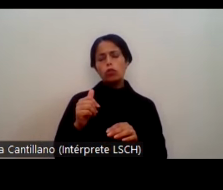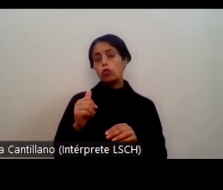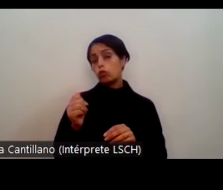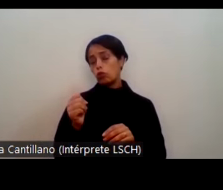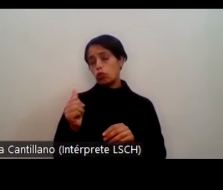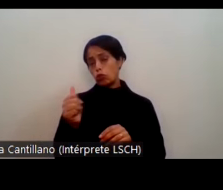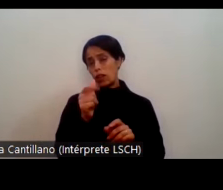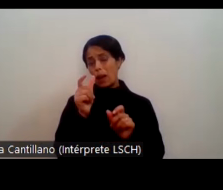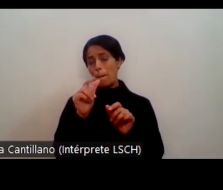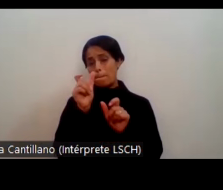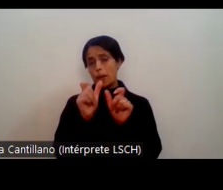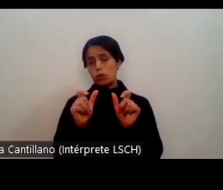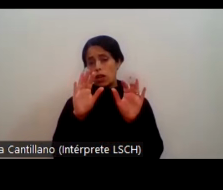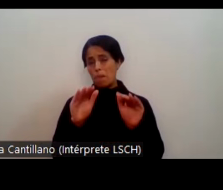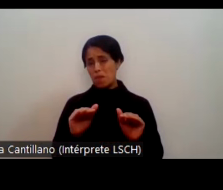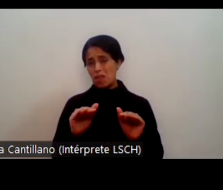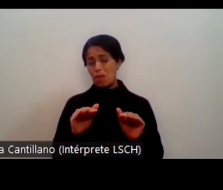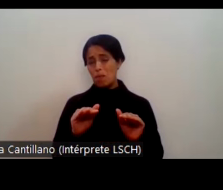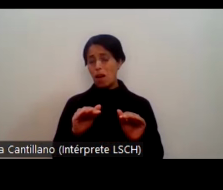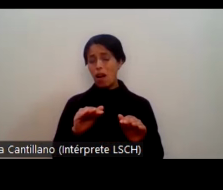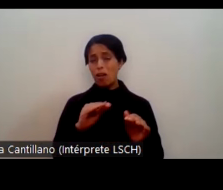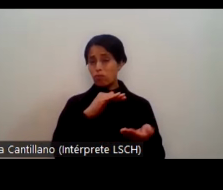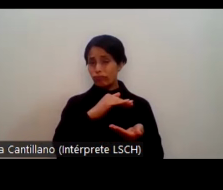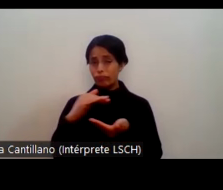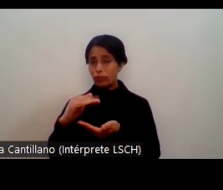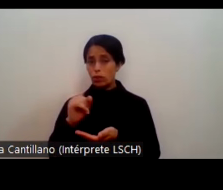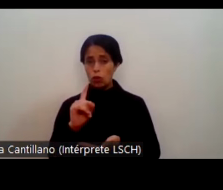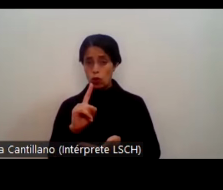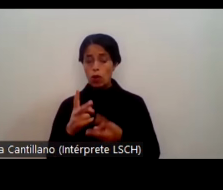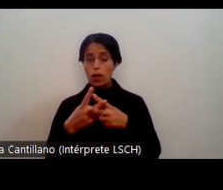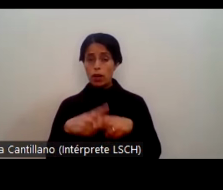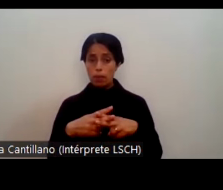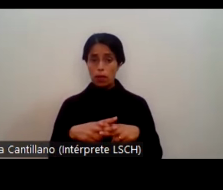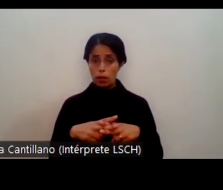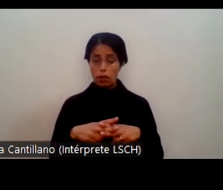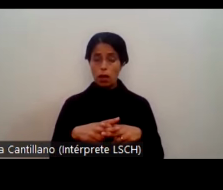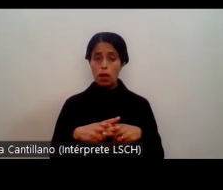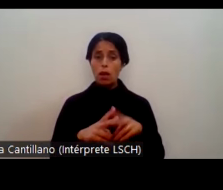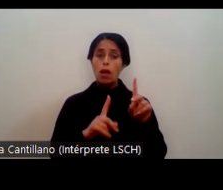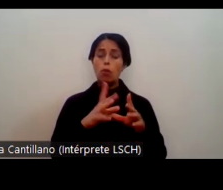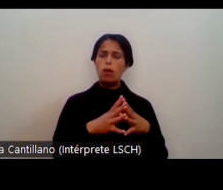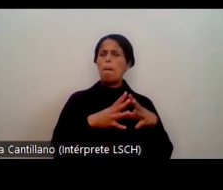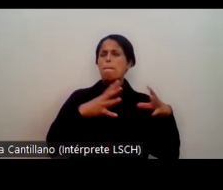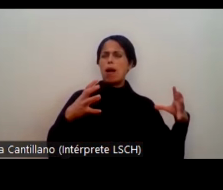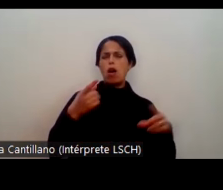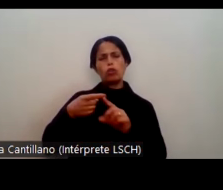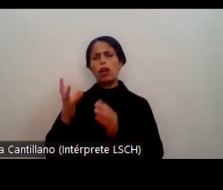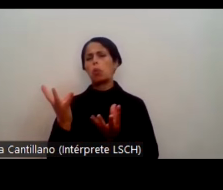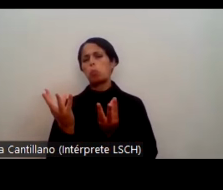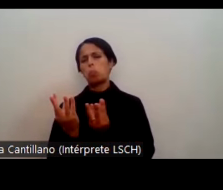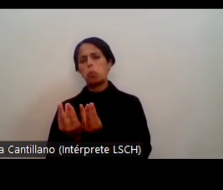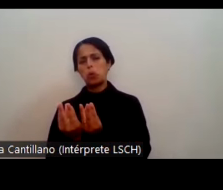cantidad de elementos de este instrumental. Hay algunos que tienen más, otros que tienen menos. Ahí surge una